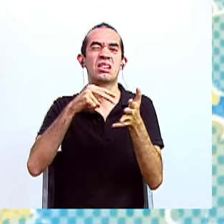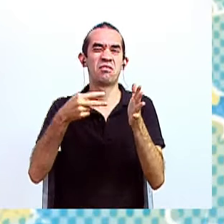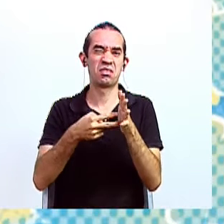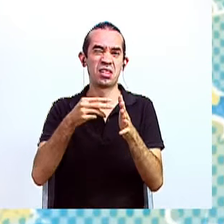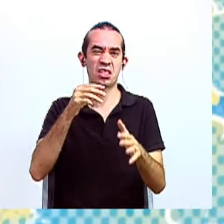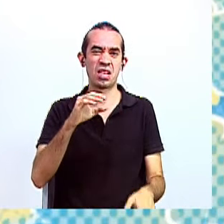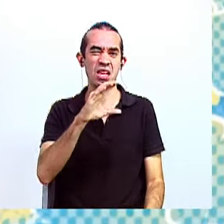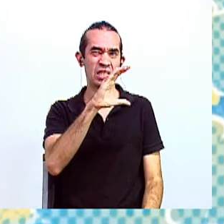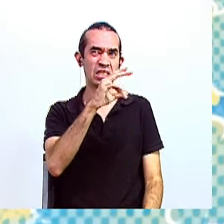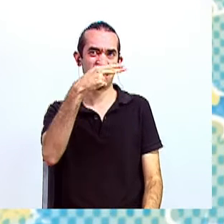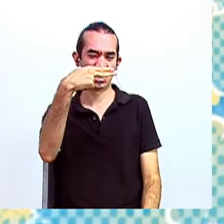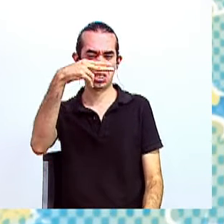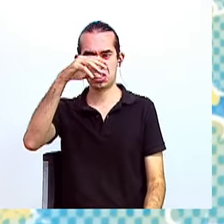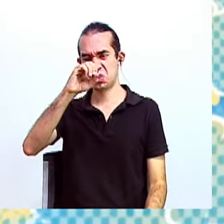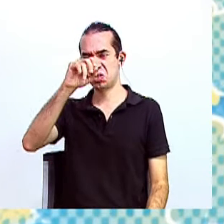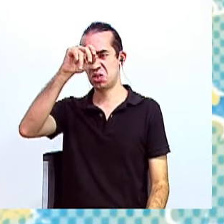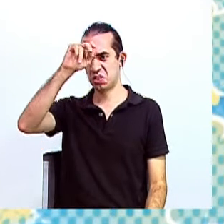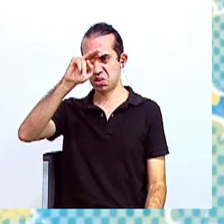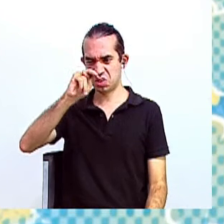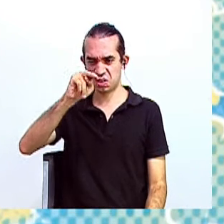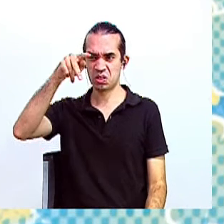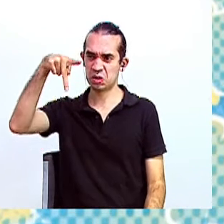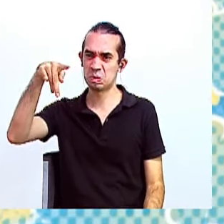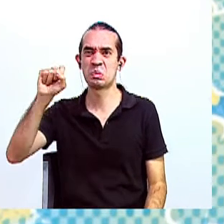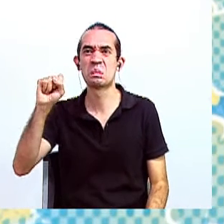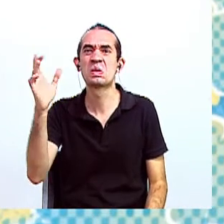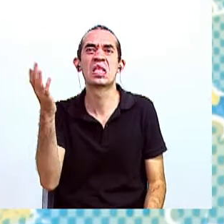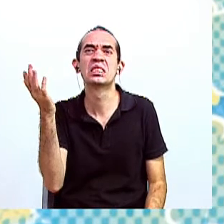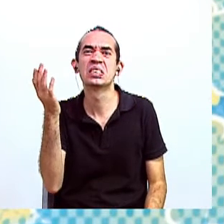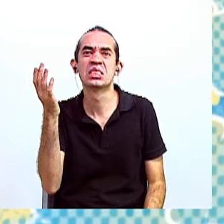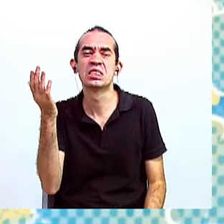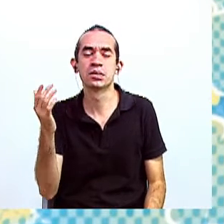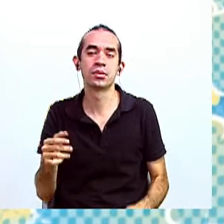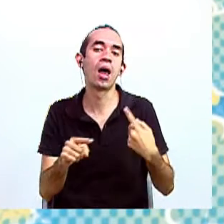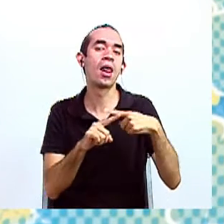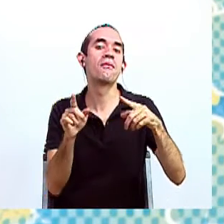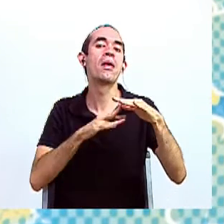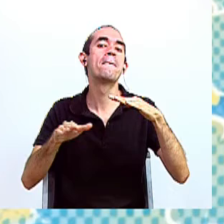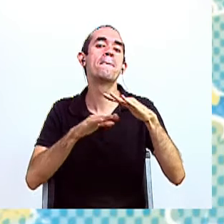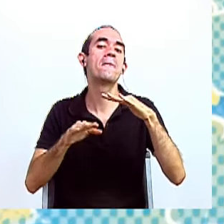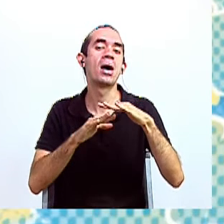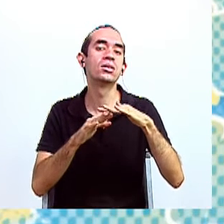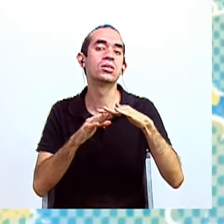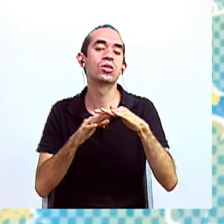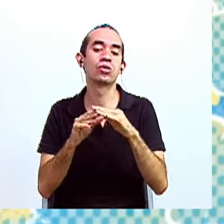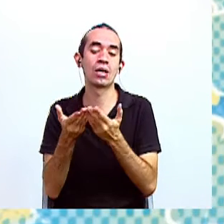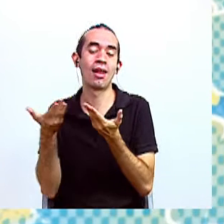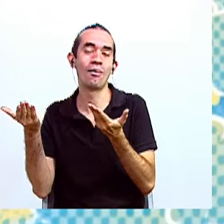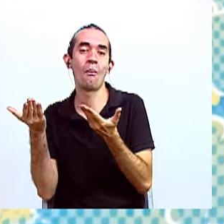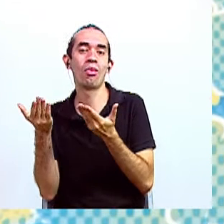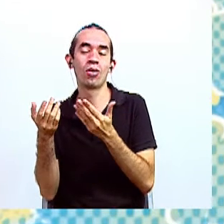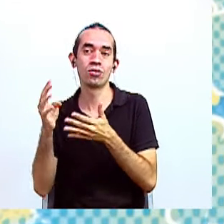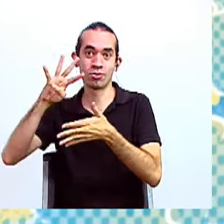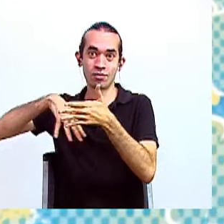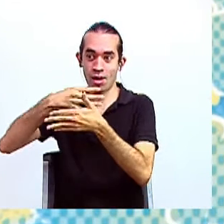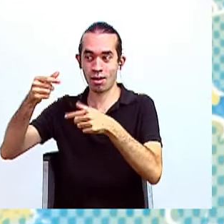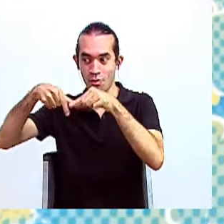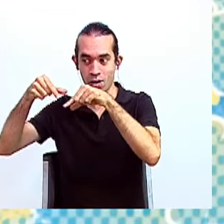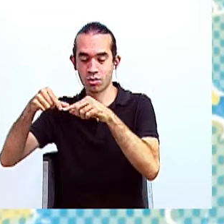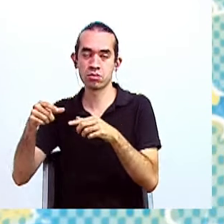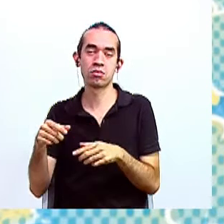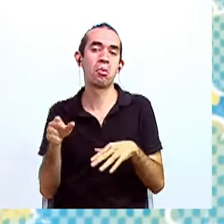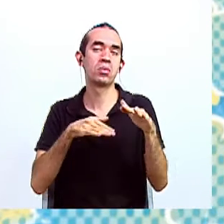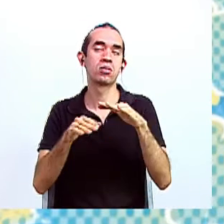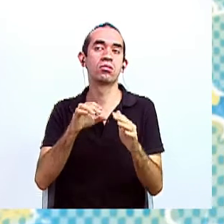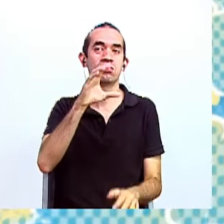En realidad, CHOMS es una abreviación que hacemos de los elementos básicos de los seres vivos. En realidad son